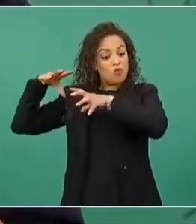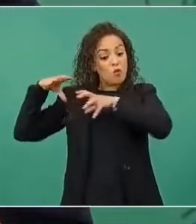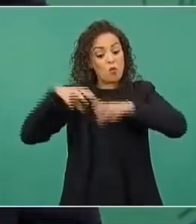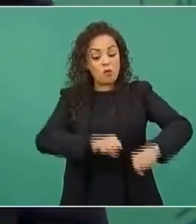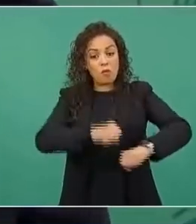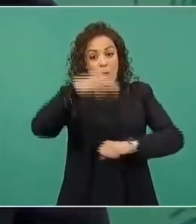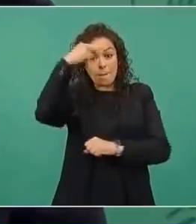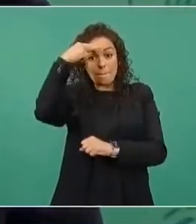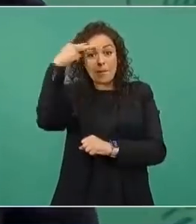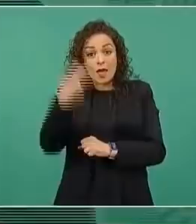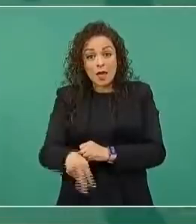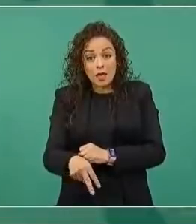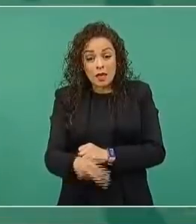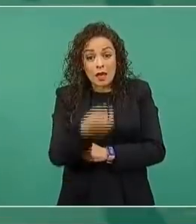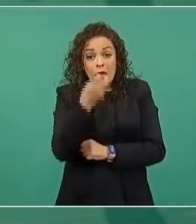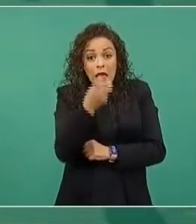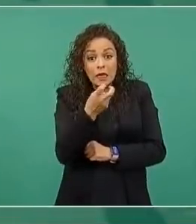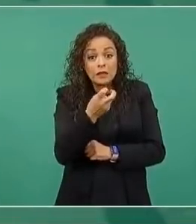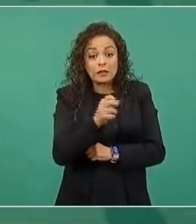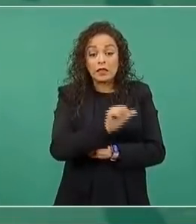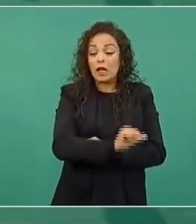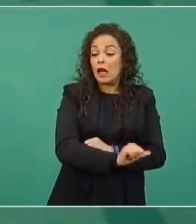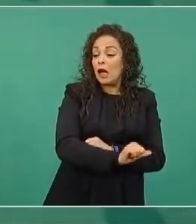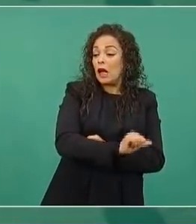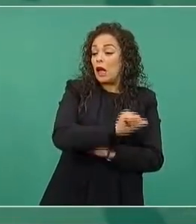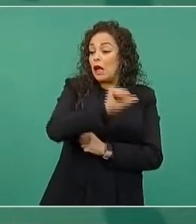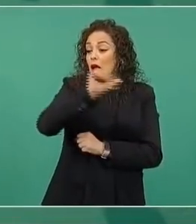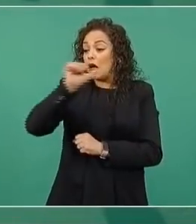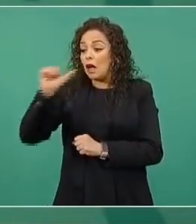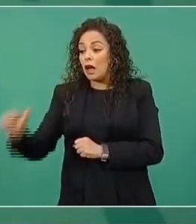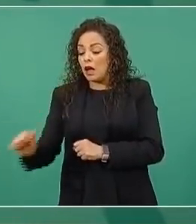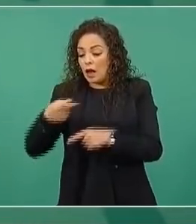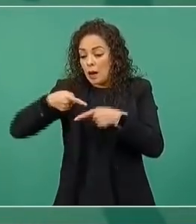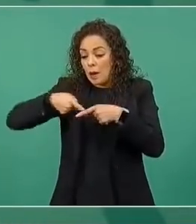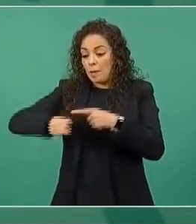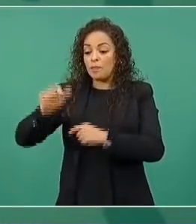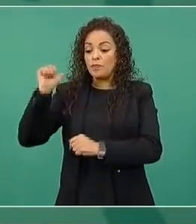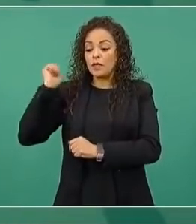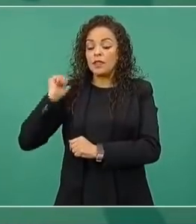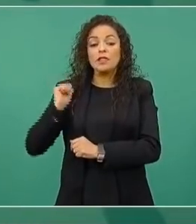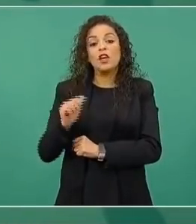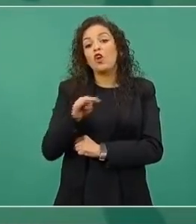hasta principios del siglo XIX.